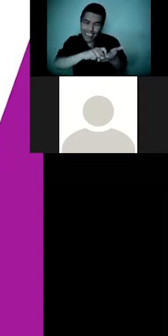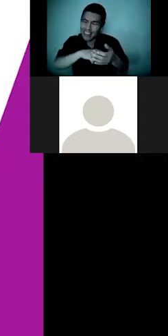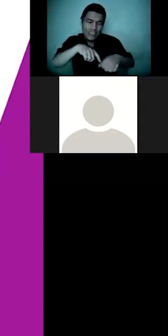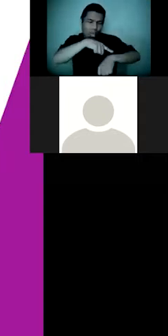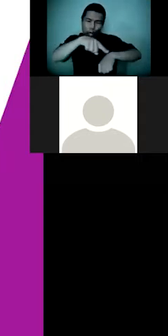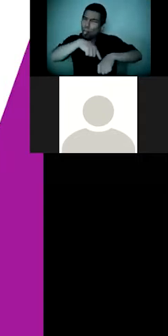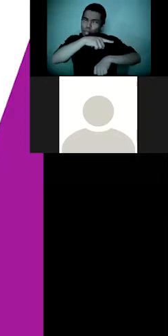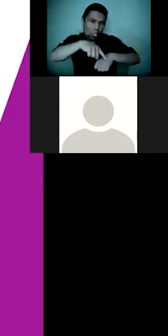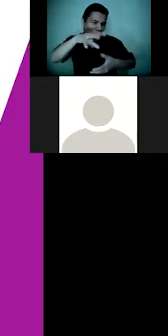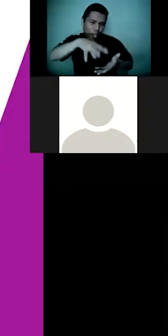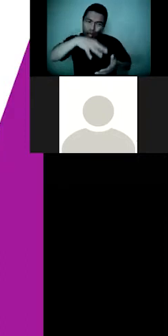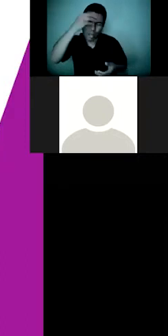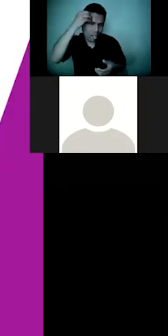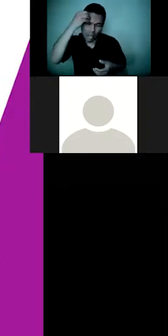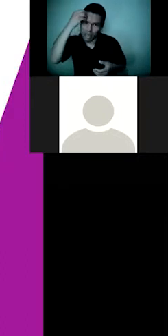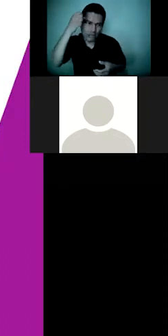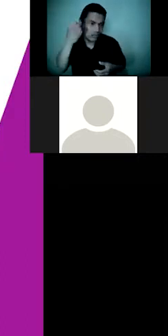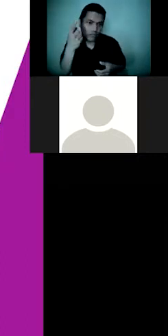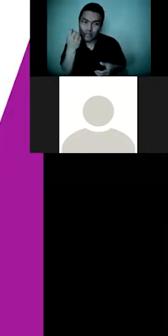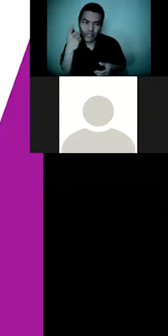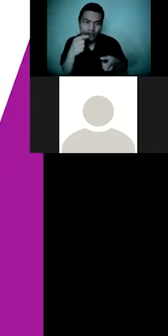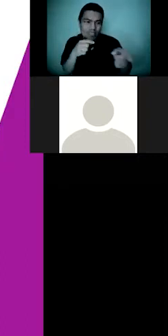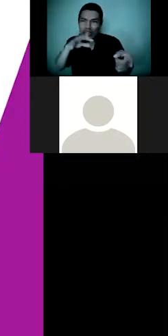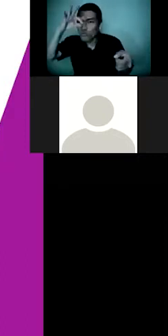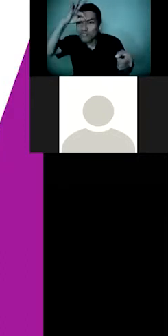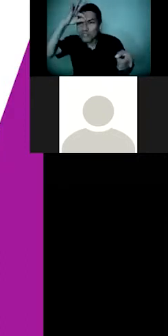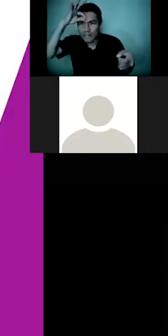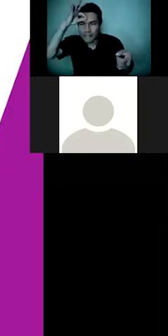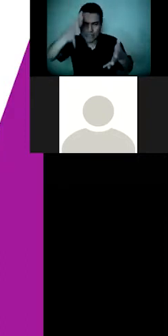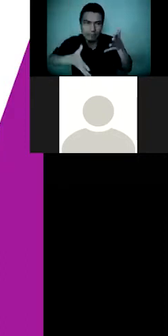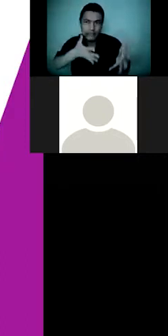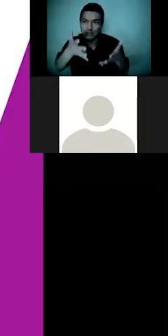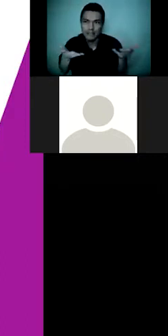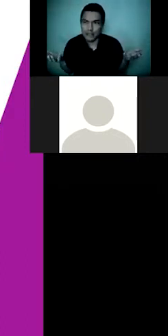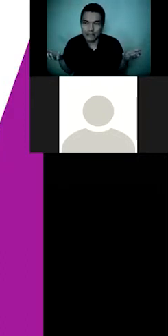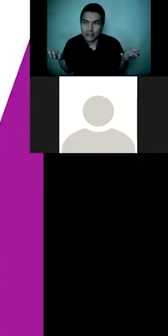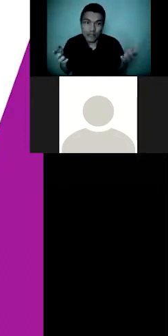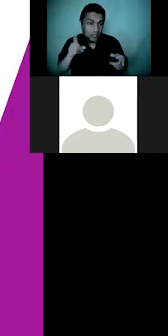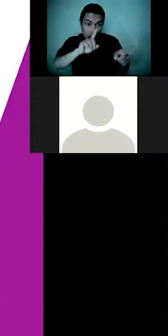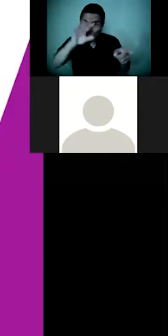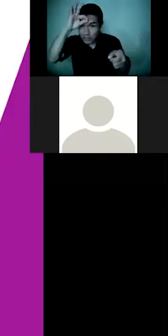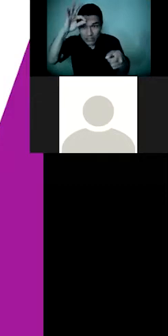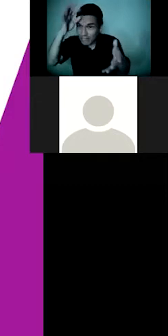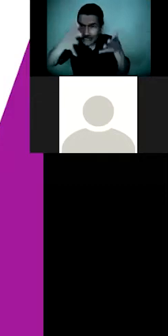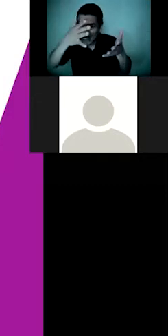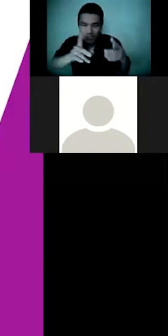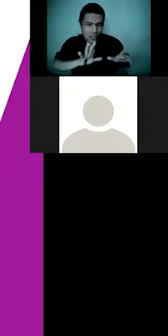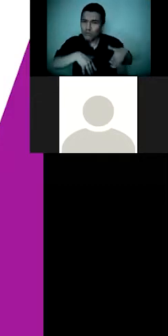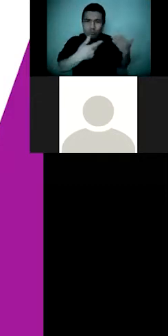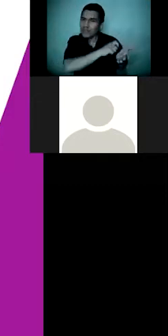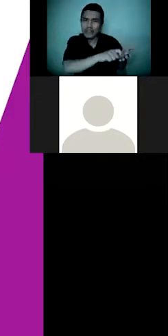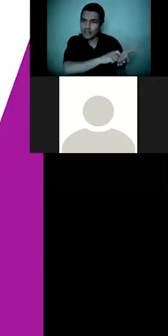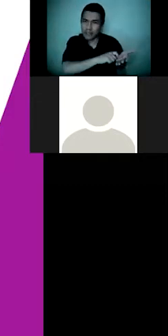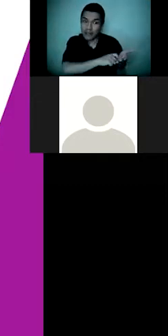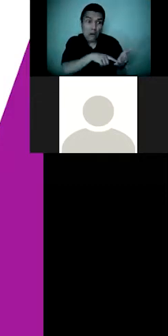necesita más adquirir una lengua para poder desarrollar el resto. Porque si no, si no tiene las señas, no va a poder aprender